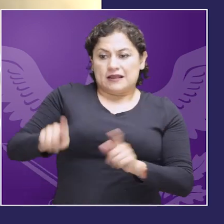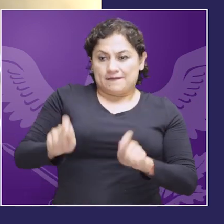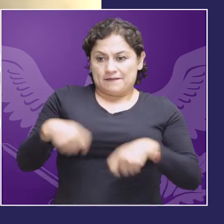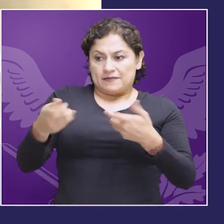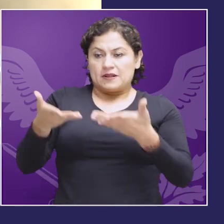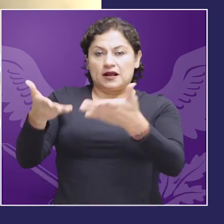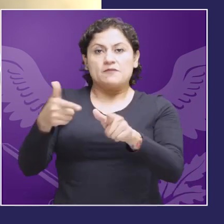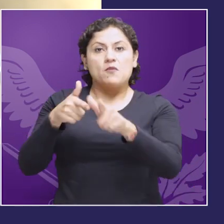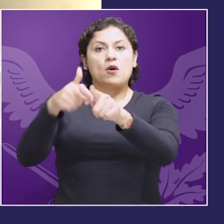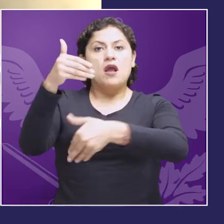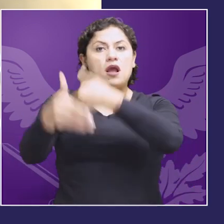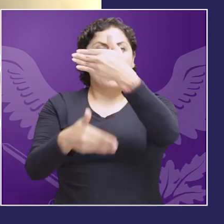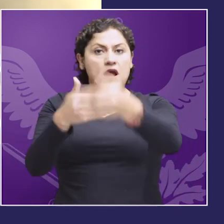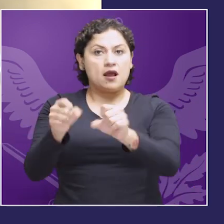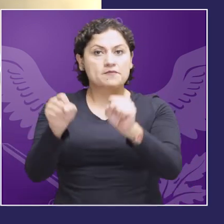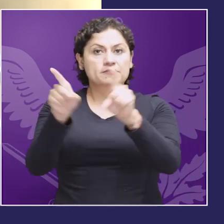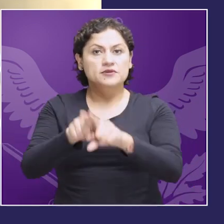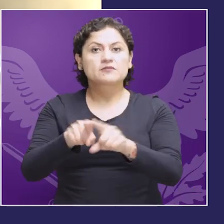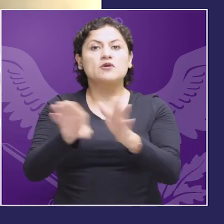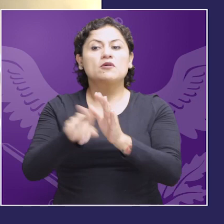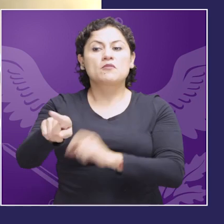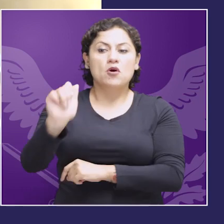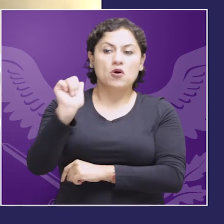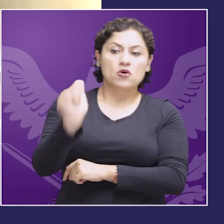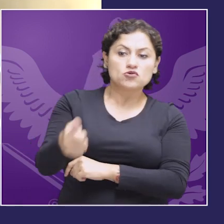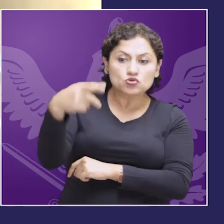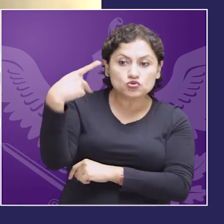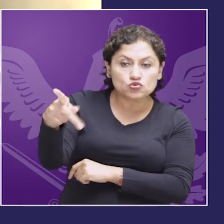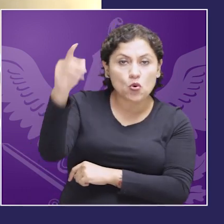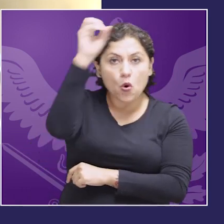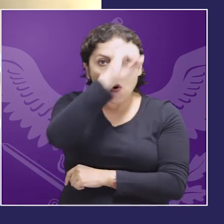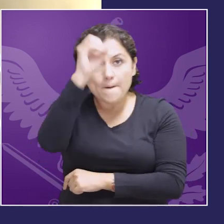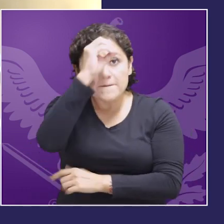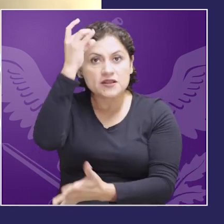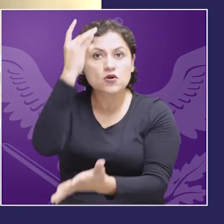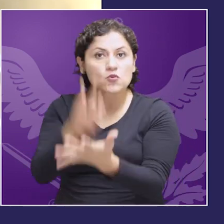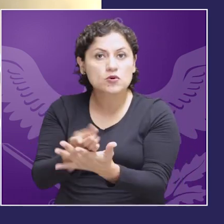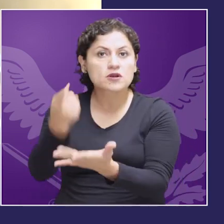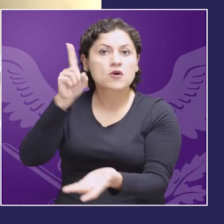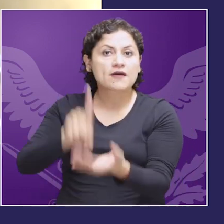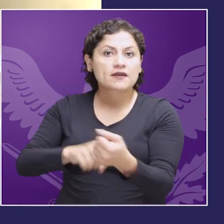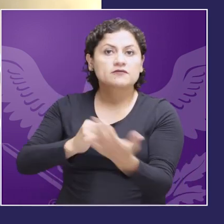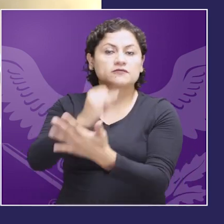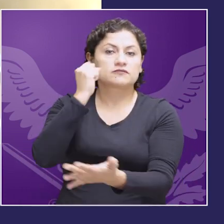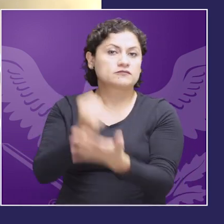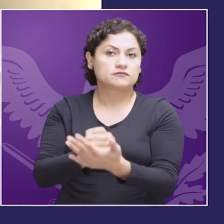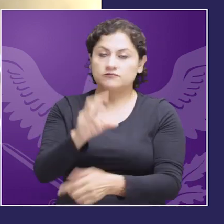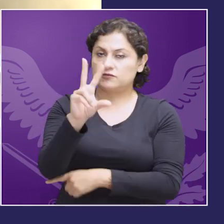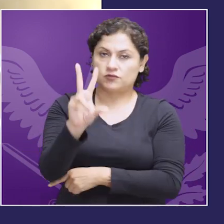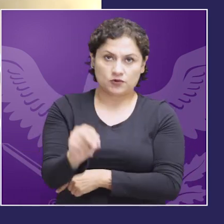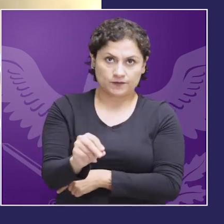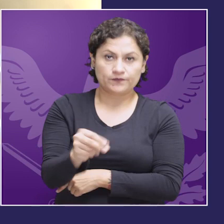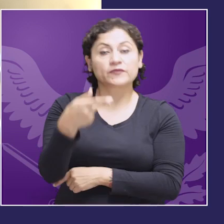salvarlo de que no corra riesgos de, digamos, de relativismo, de